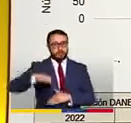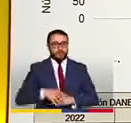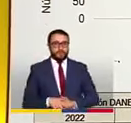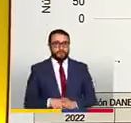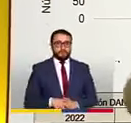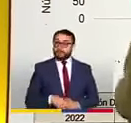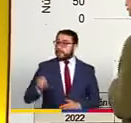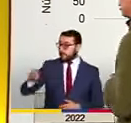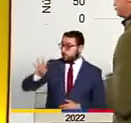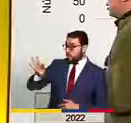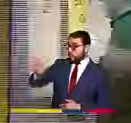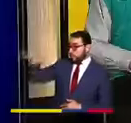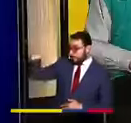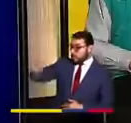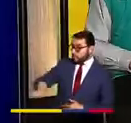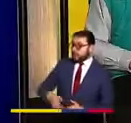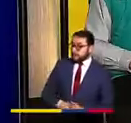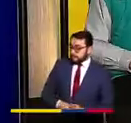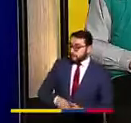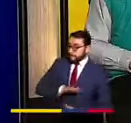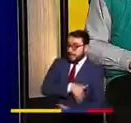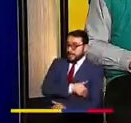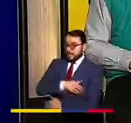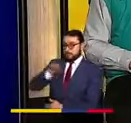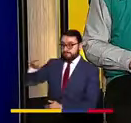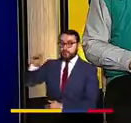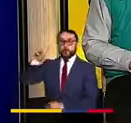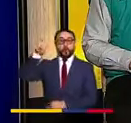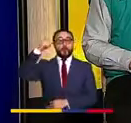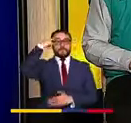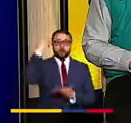44%, ministro. Es el resultado de este gobierno.